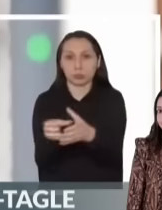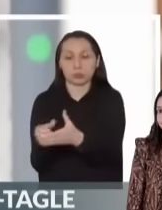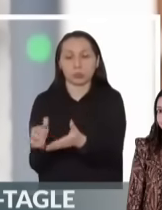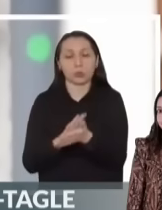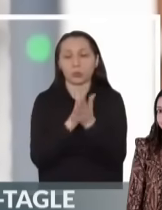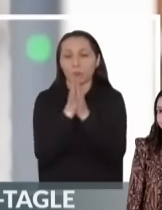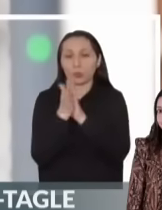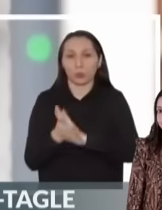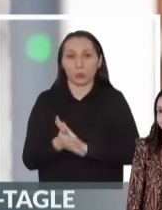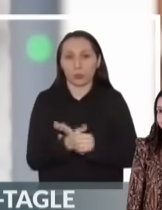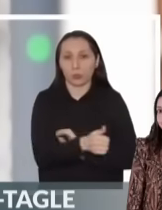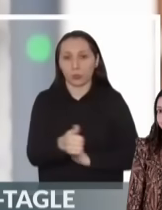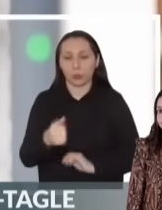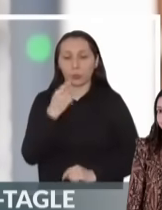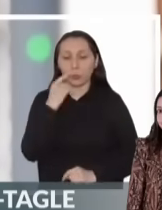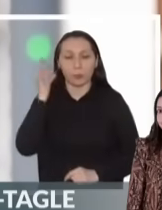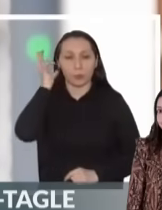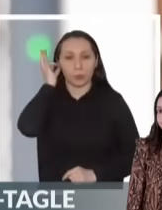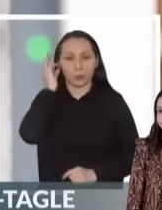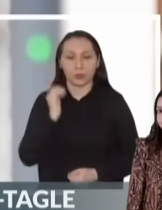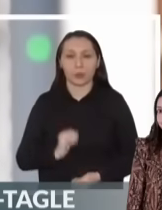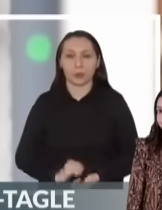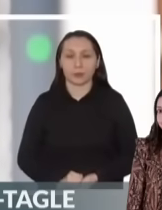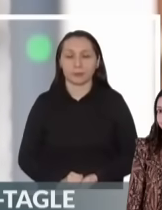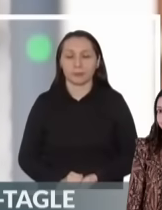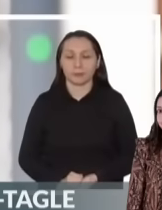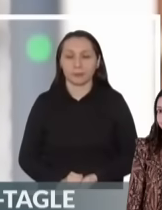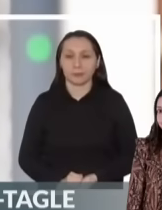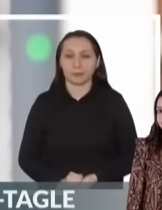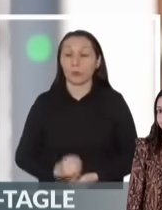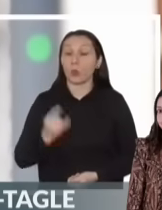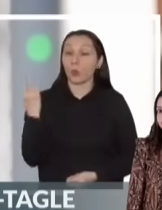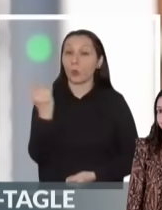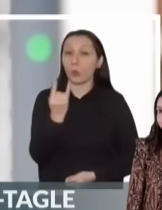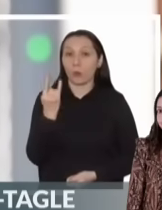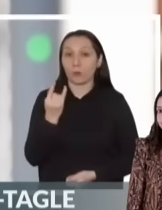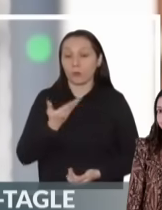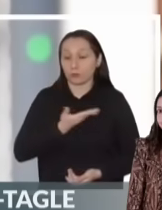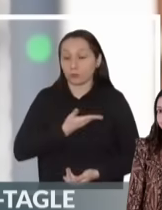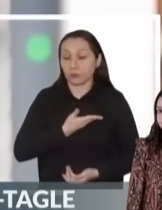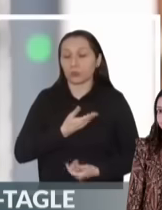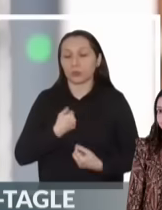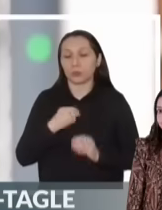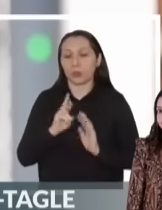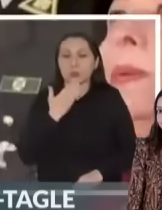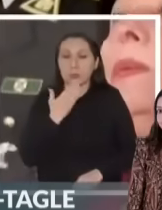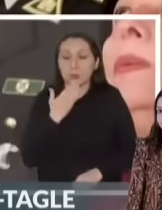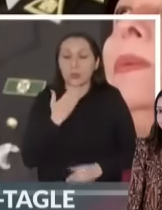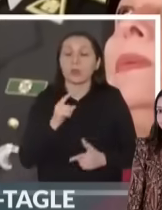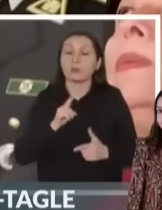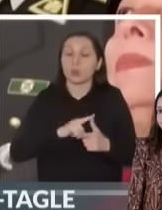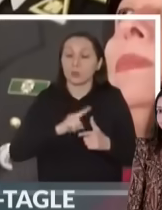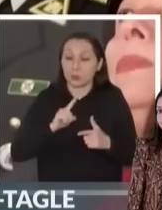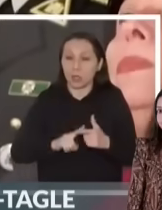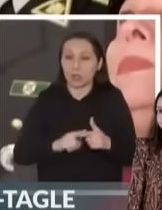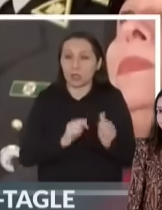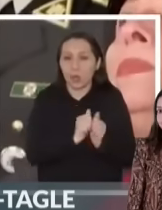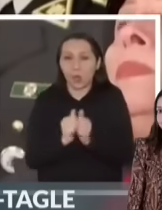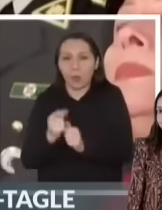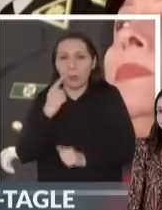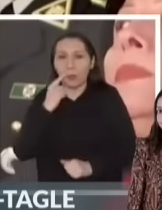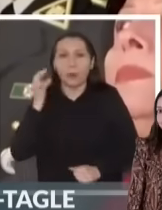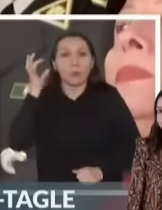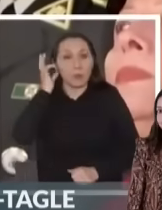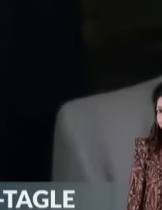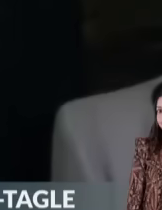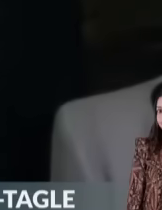Monbaras. Y esperemos que se refiera o que al menos responda preguntas en relación a lo que ocurrió el día de ayer, esta declaración que fue firmada por